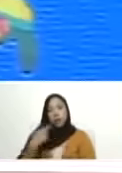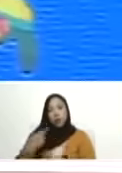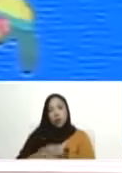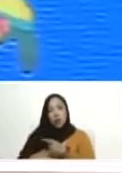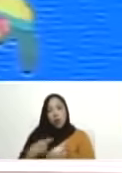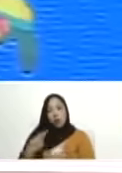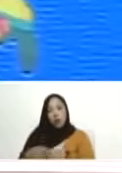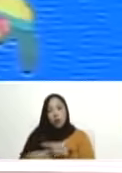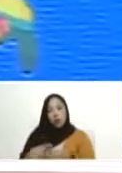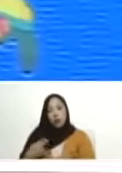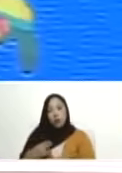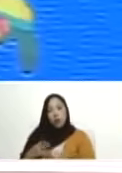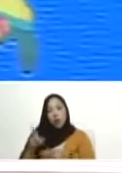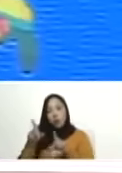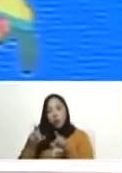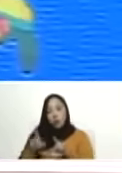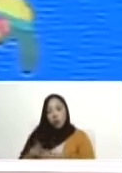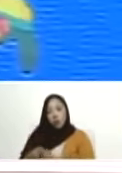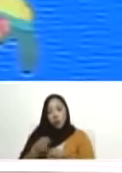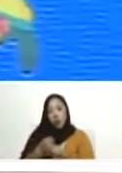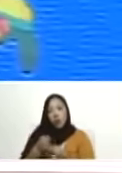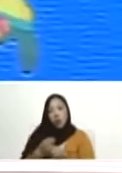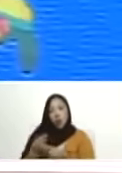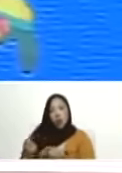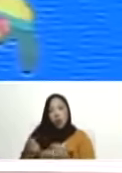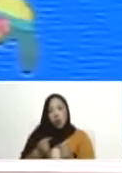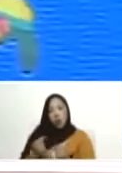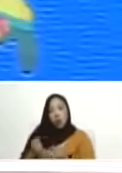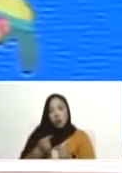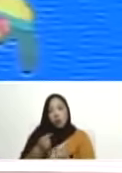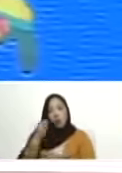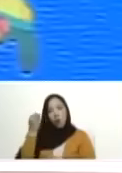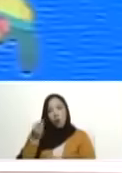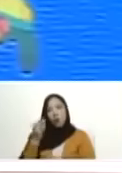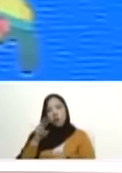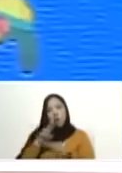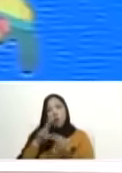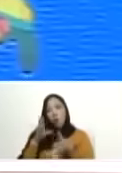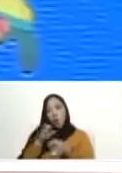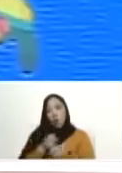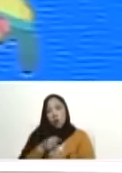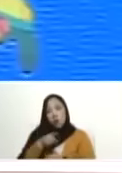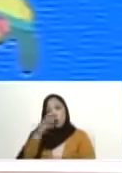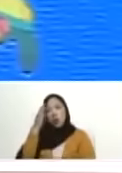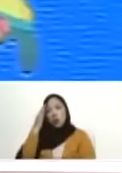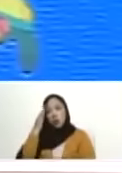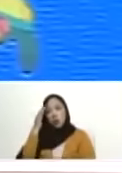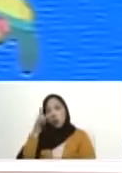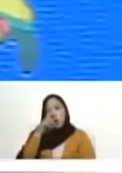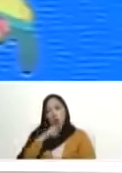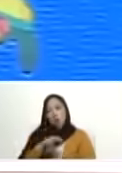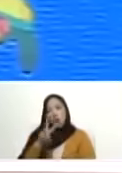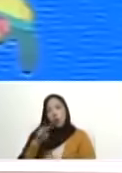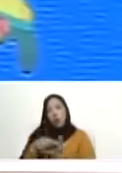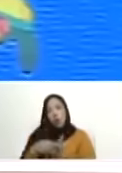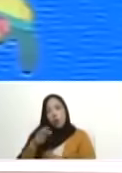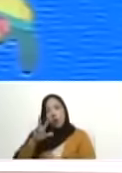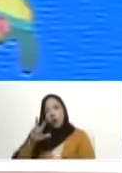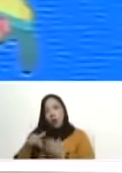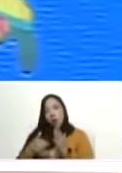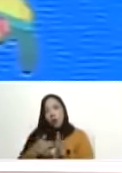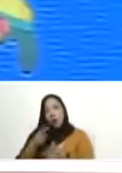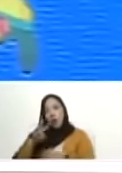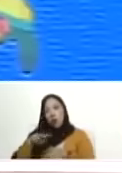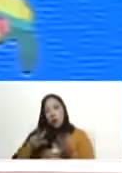vaso, la provocación infame, por cierto, presidente, cuando usted hablaba, los años 2013 y los años 2018